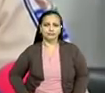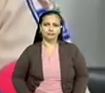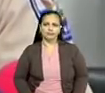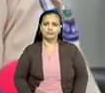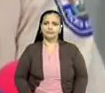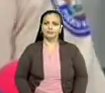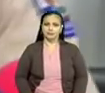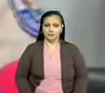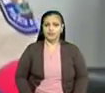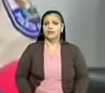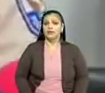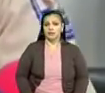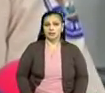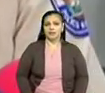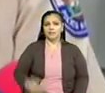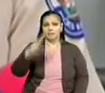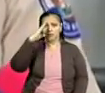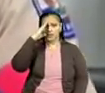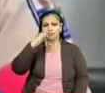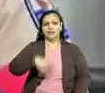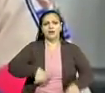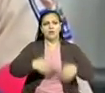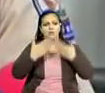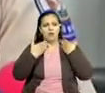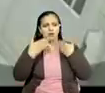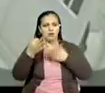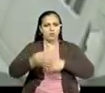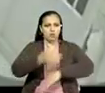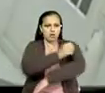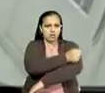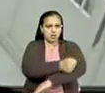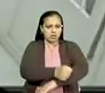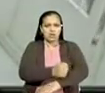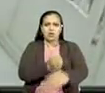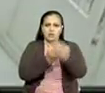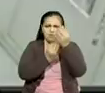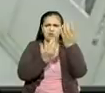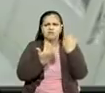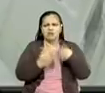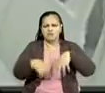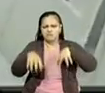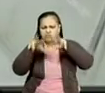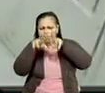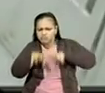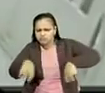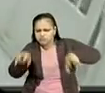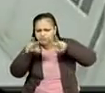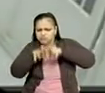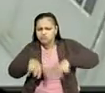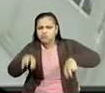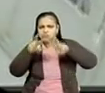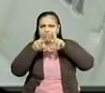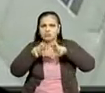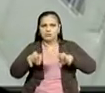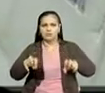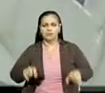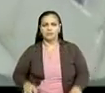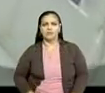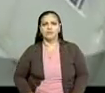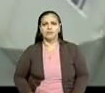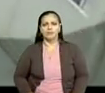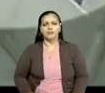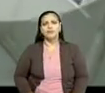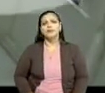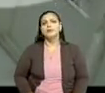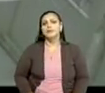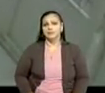Zonal 8 explican que sí tienen conocimiento, que ya investigan, pero que los detenidos en las últimas horas son